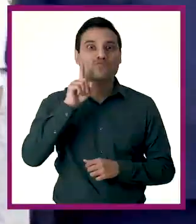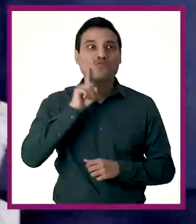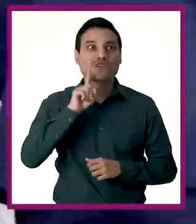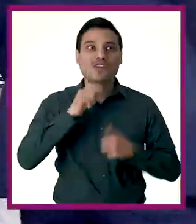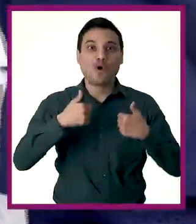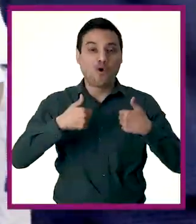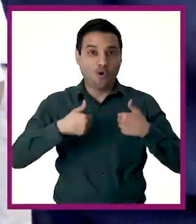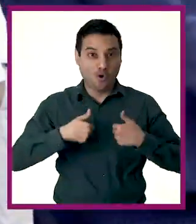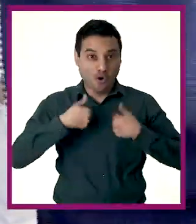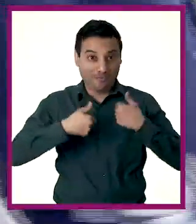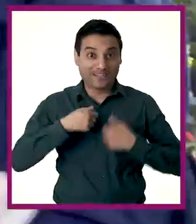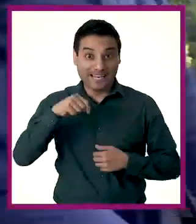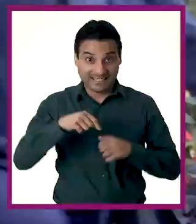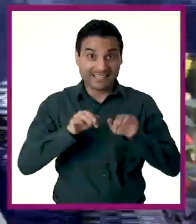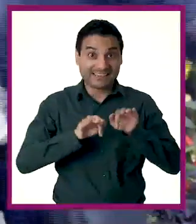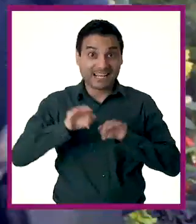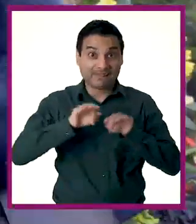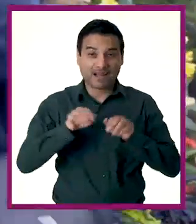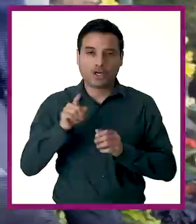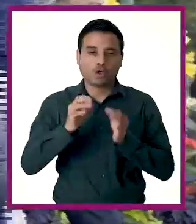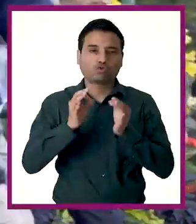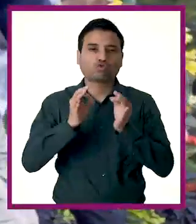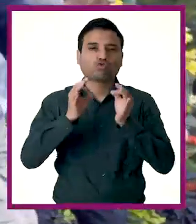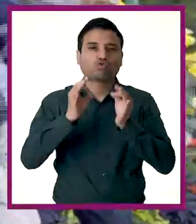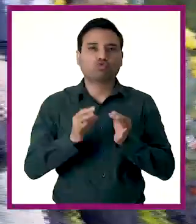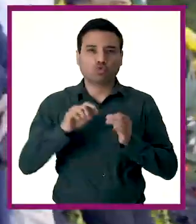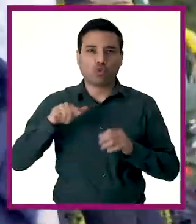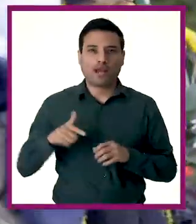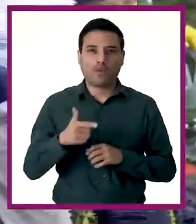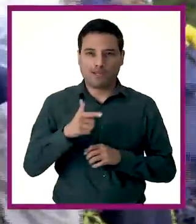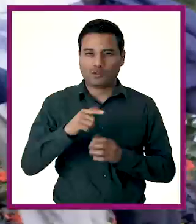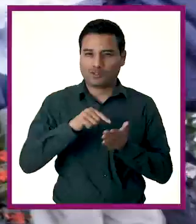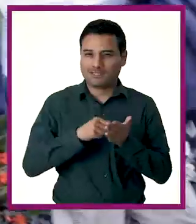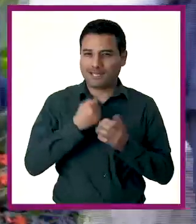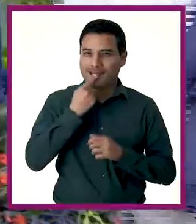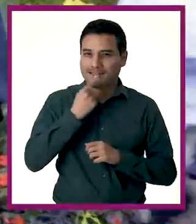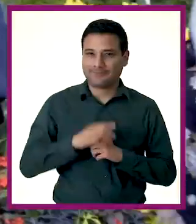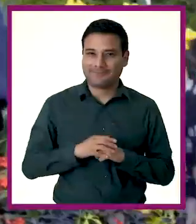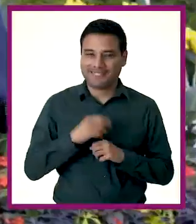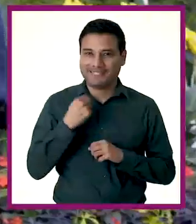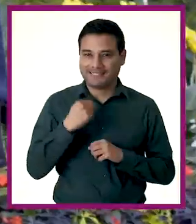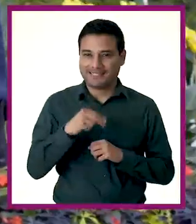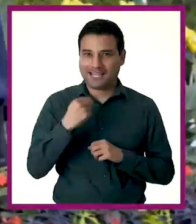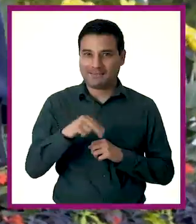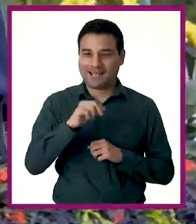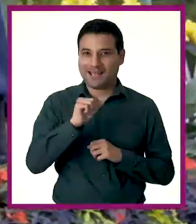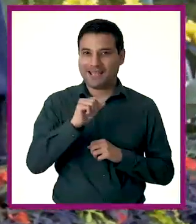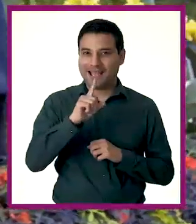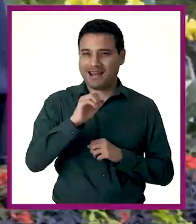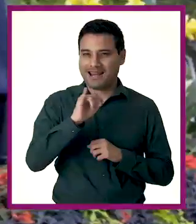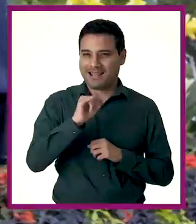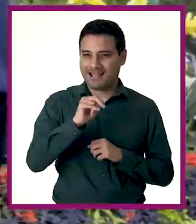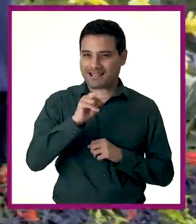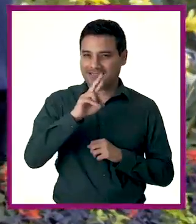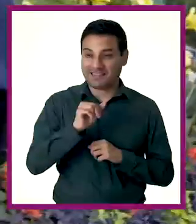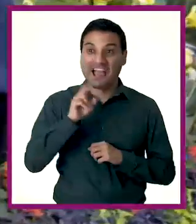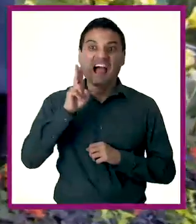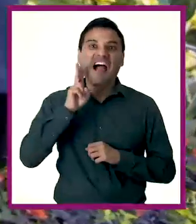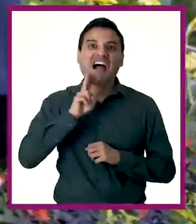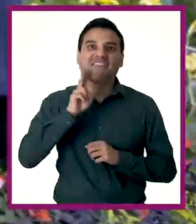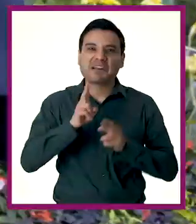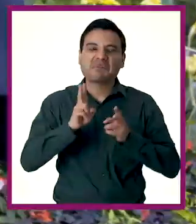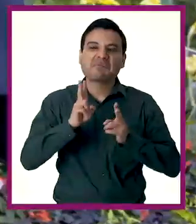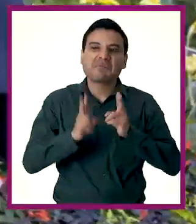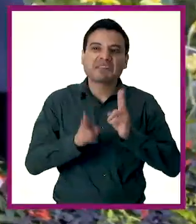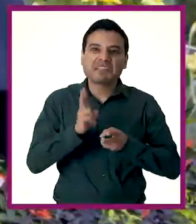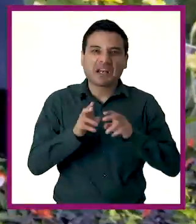joven mexicana que trabaja aquí. Ella es de Guanajuato, es de Celaya. Alejandra, la voy a invitar para que nos